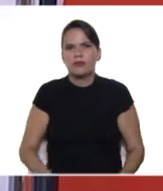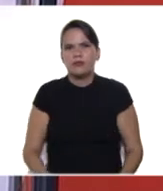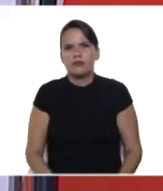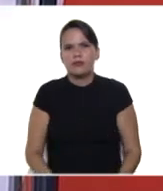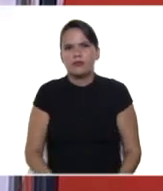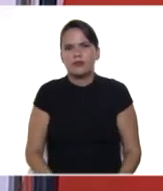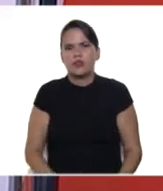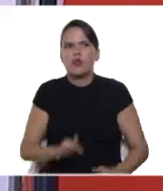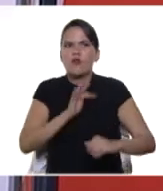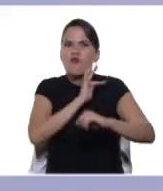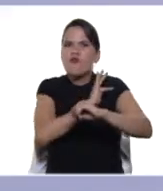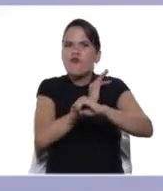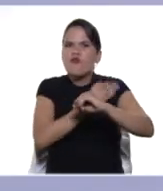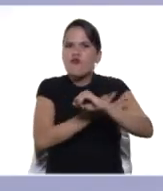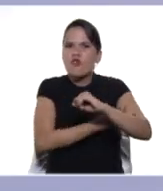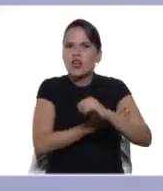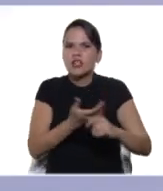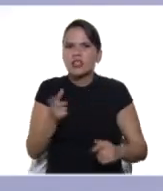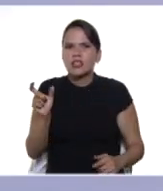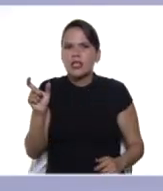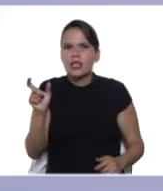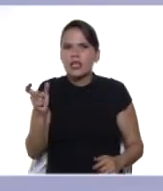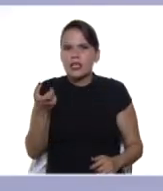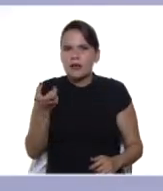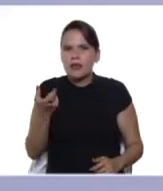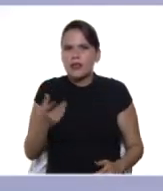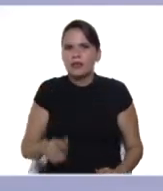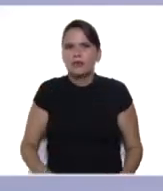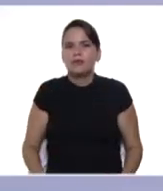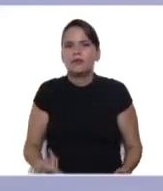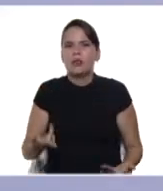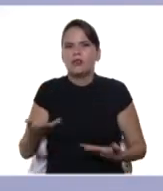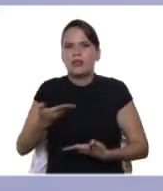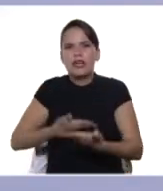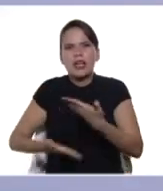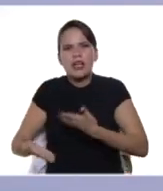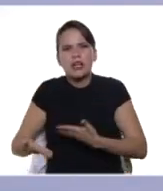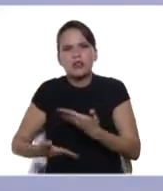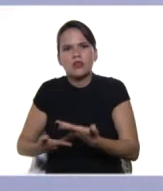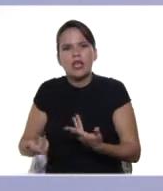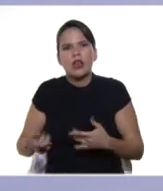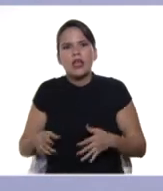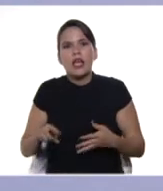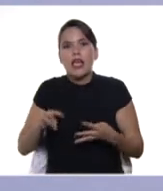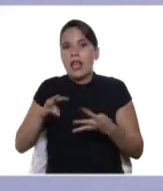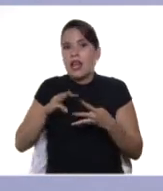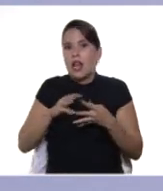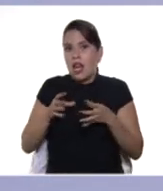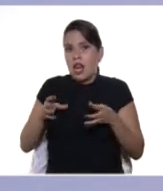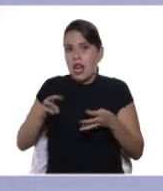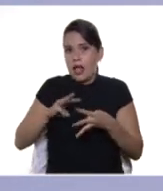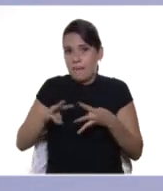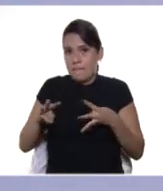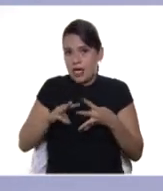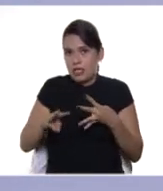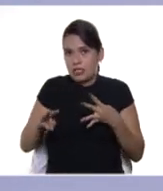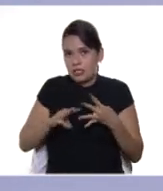la fuerza de la gravedad va directamente relacionada a lo que es la masa